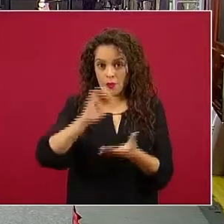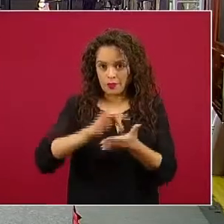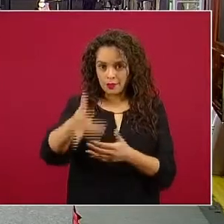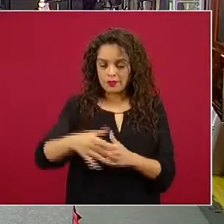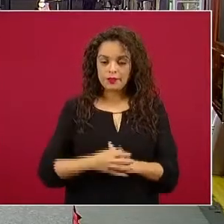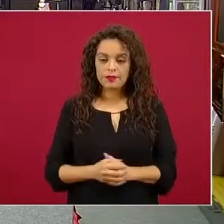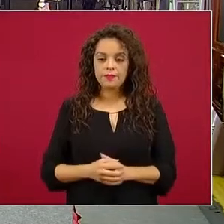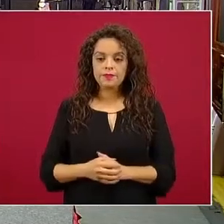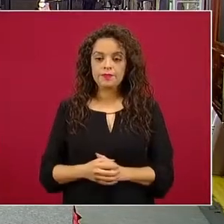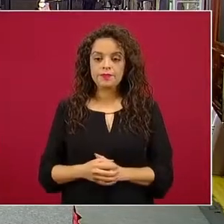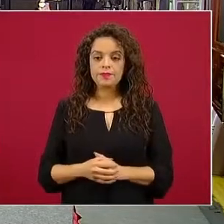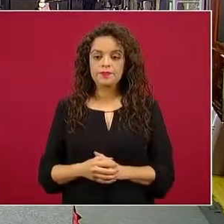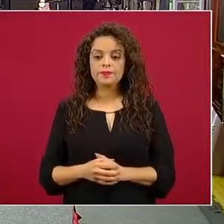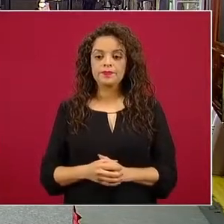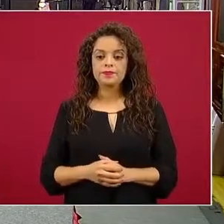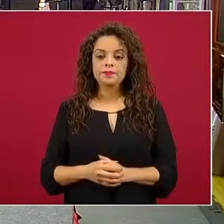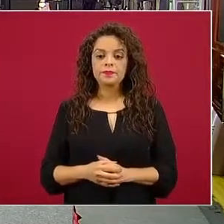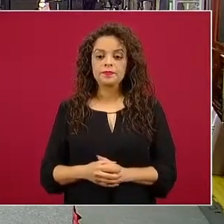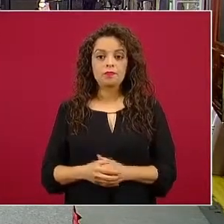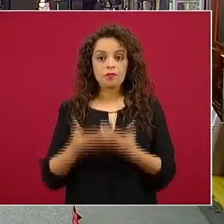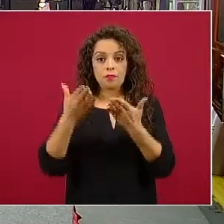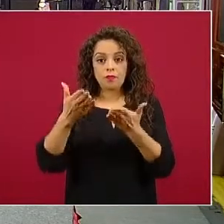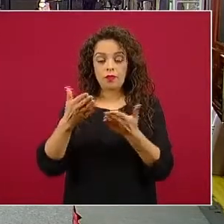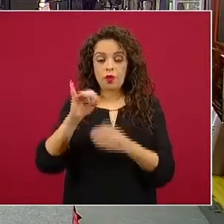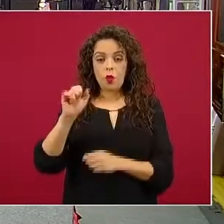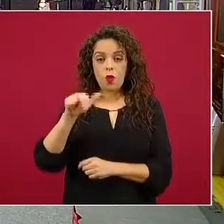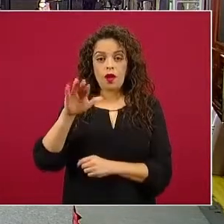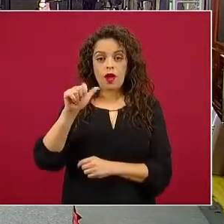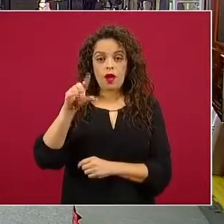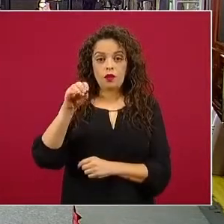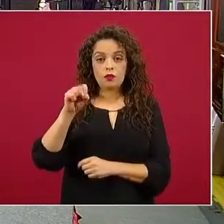con usted. Juan Carlos Machorro, AM Noticias, Querétaro.